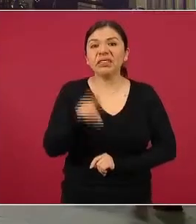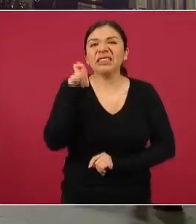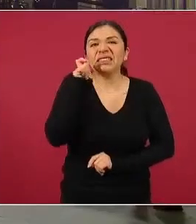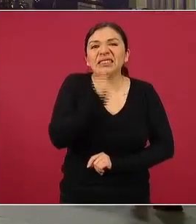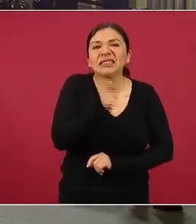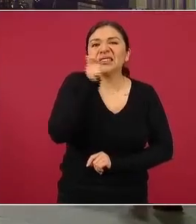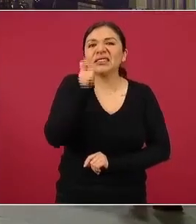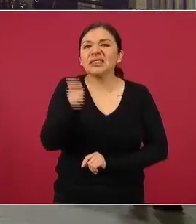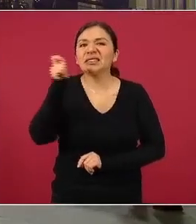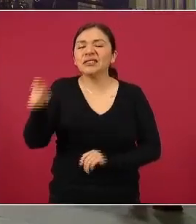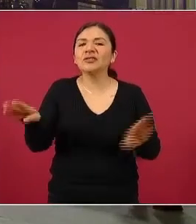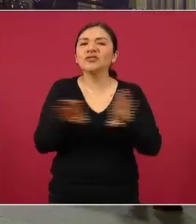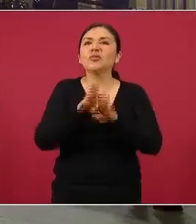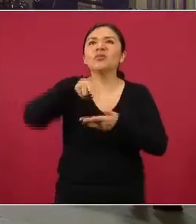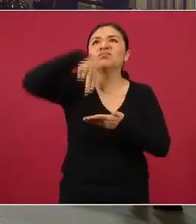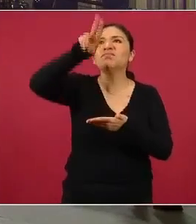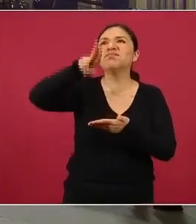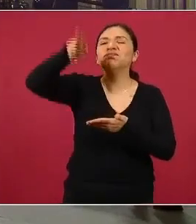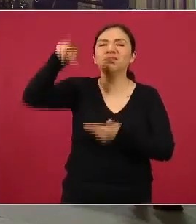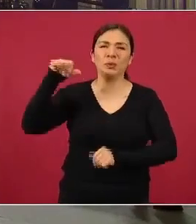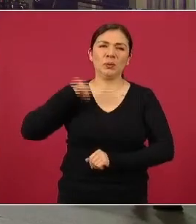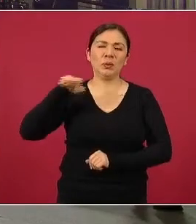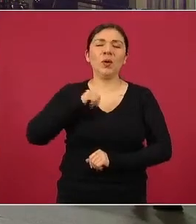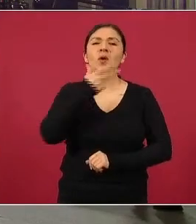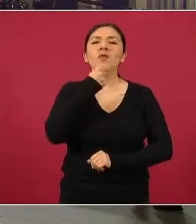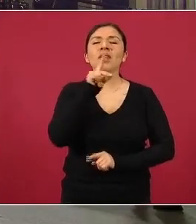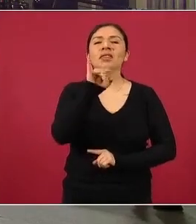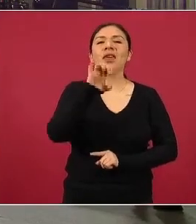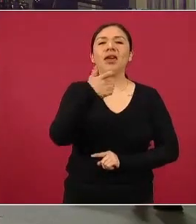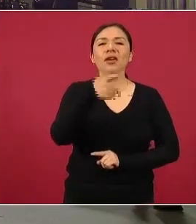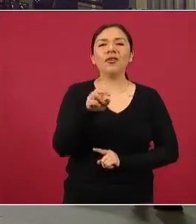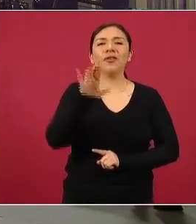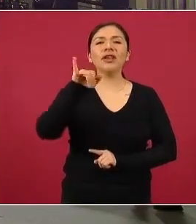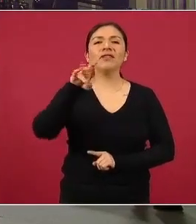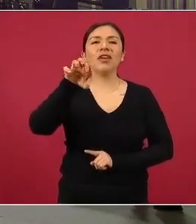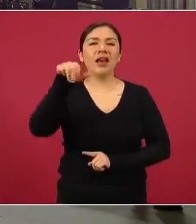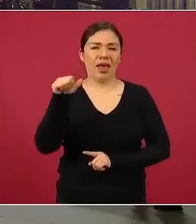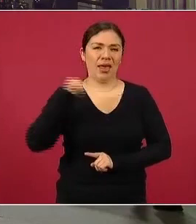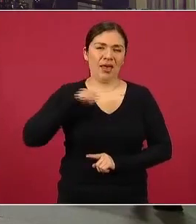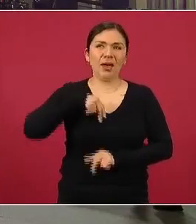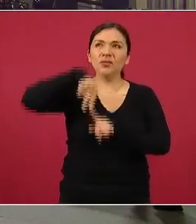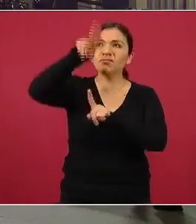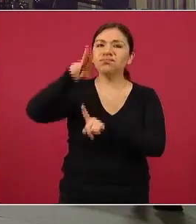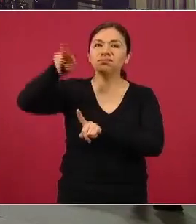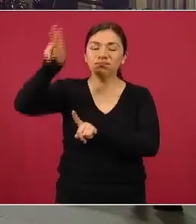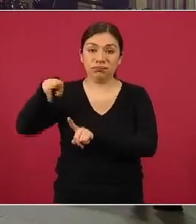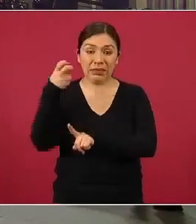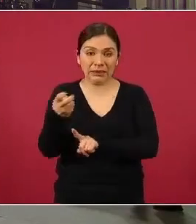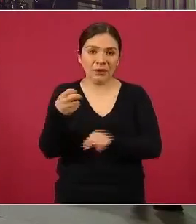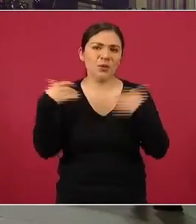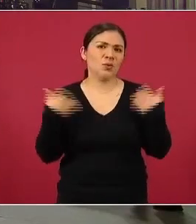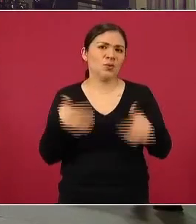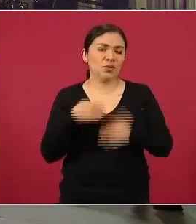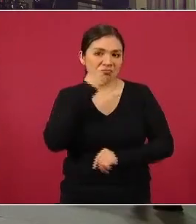que son los murales que pintó Diego Rivera, es algo